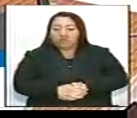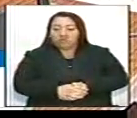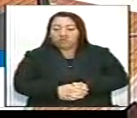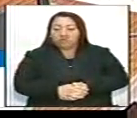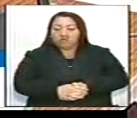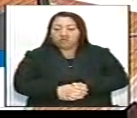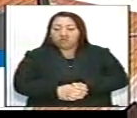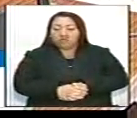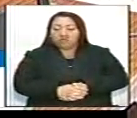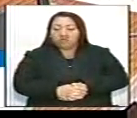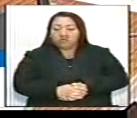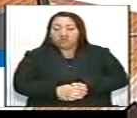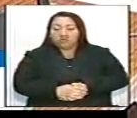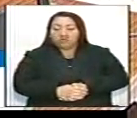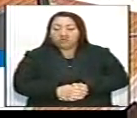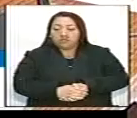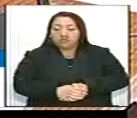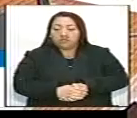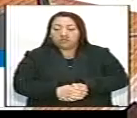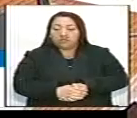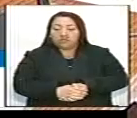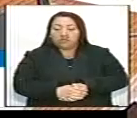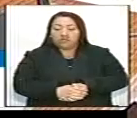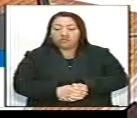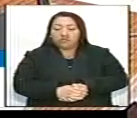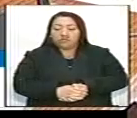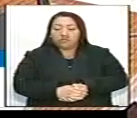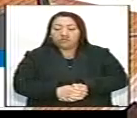guía de implementación. La siguiente, por favor.